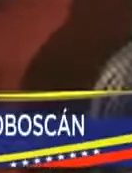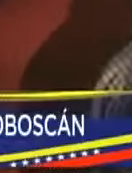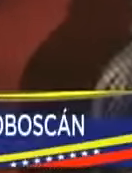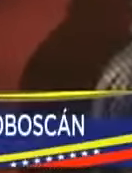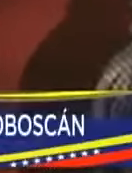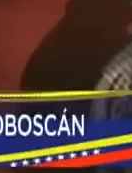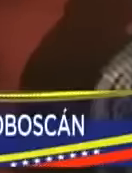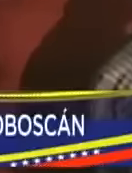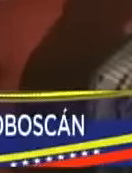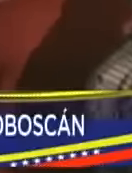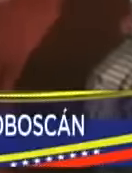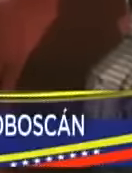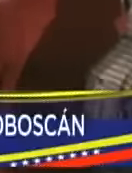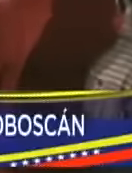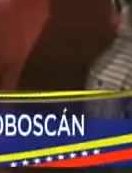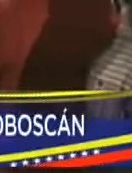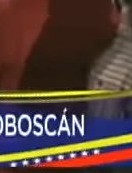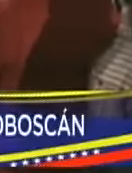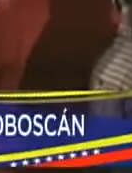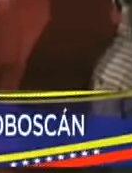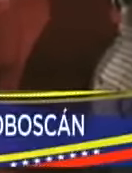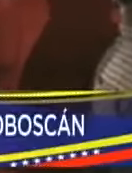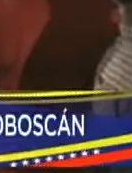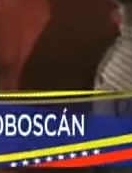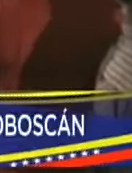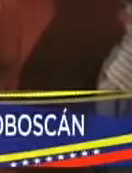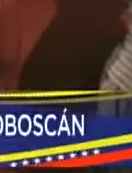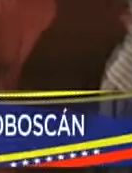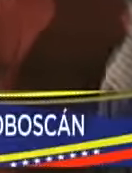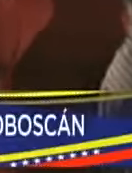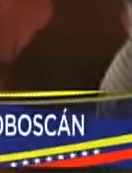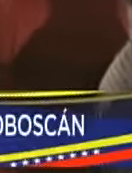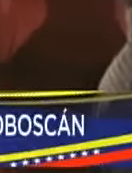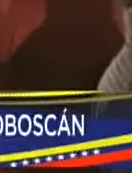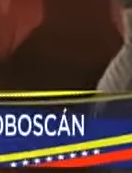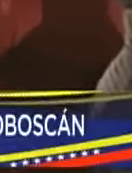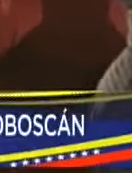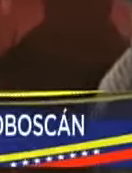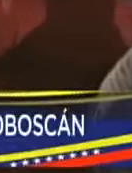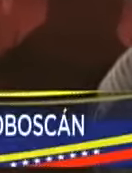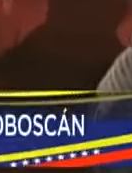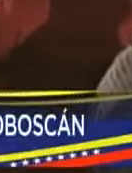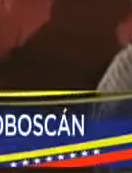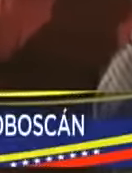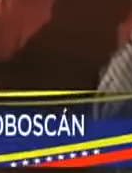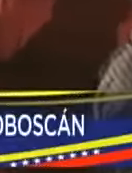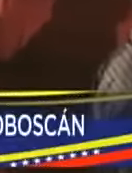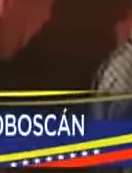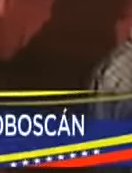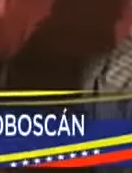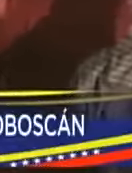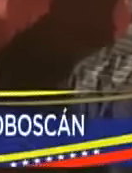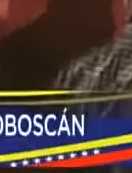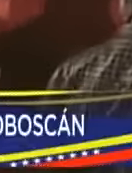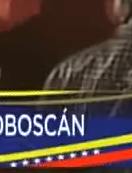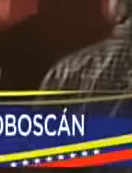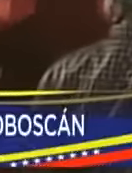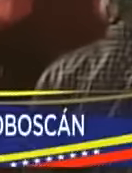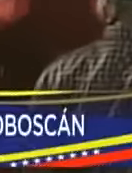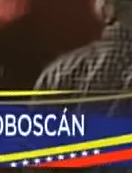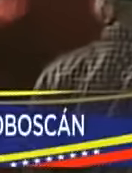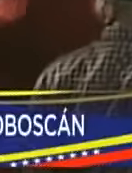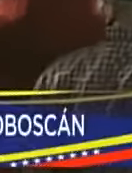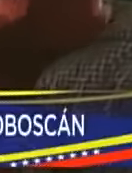presidente, acompañando además. ¿Es el de la gorra blanca? Ajá. Ah, ya, la estoy viendo. Ahí está. Está justamente acompañando el recibimiento de los